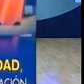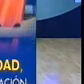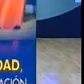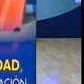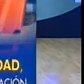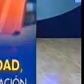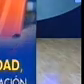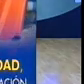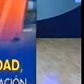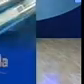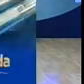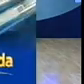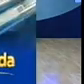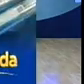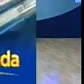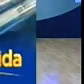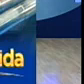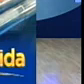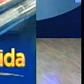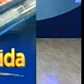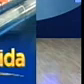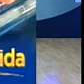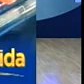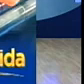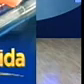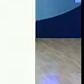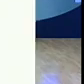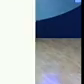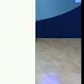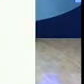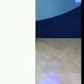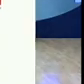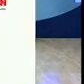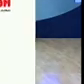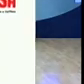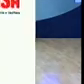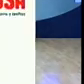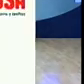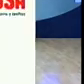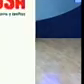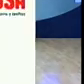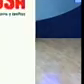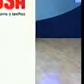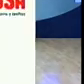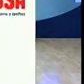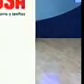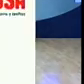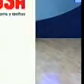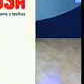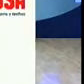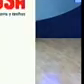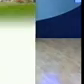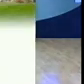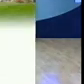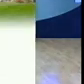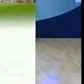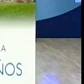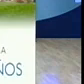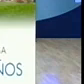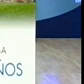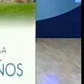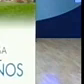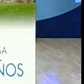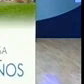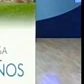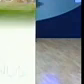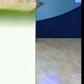todo color, con mayor calidad, resistencia y duración, fabricados a su medida solo en galvaniza, número uno en hierro y techos. El